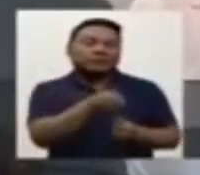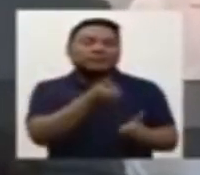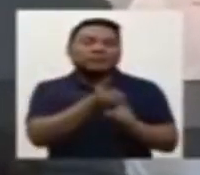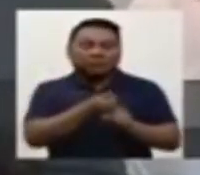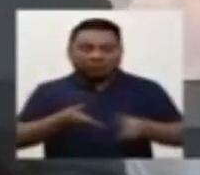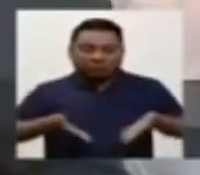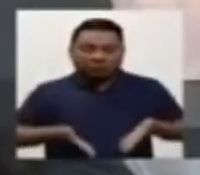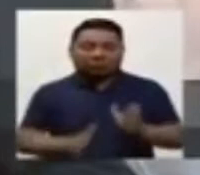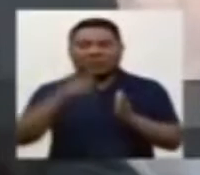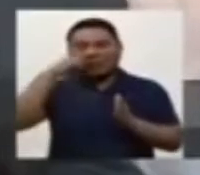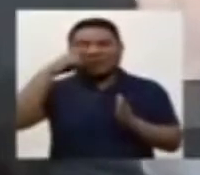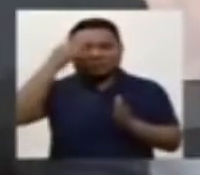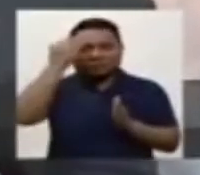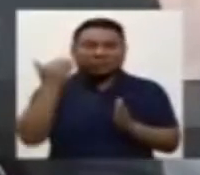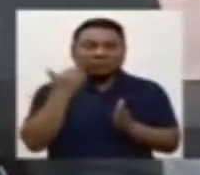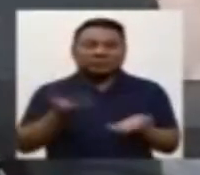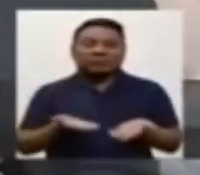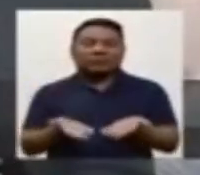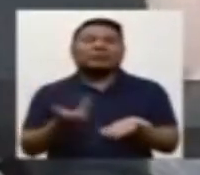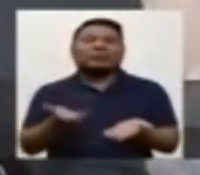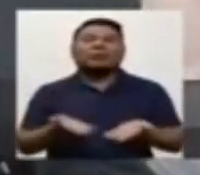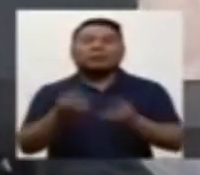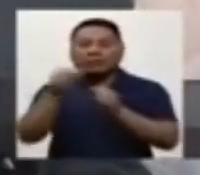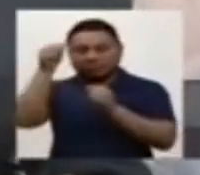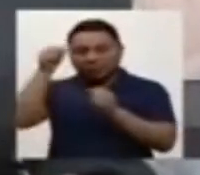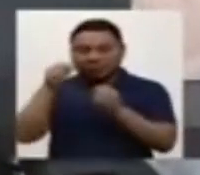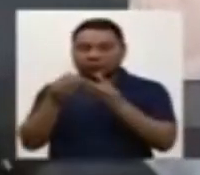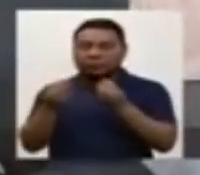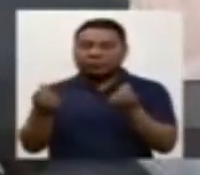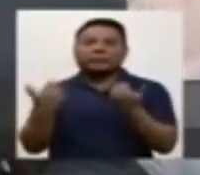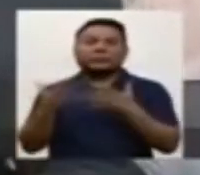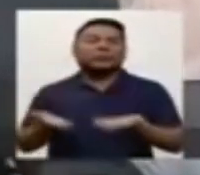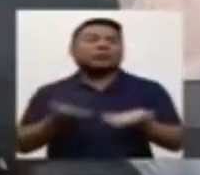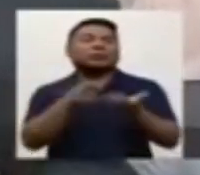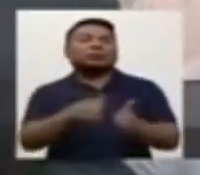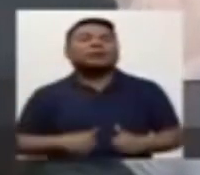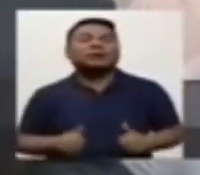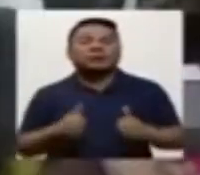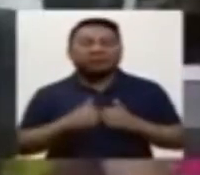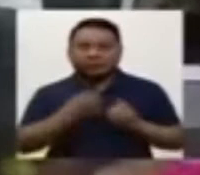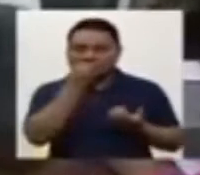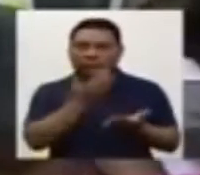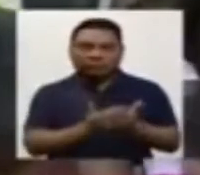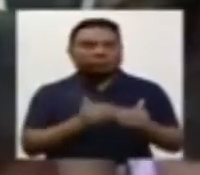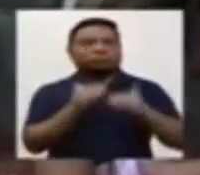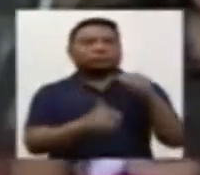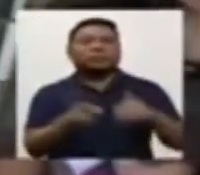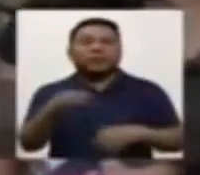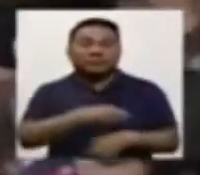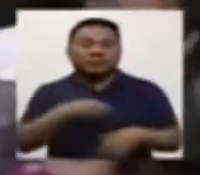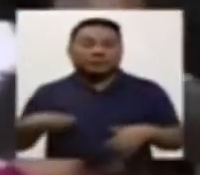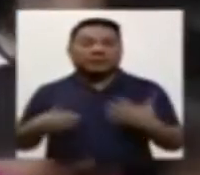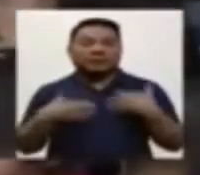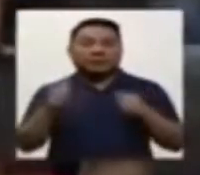al intervenirlos de esta manera lo devolvemos a la sociedad. Lo devolvemos para una calidad de vida diferente. El ministro de